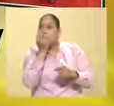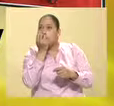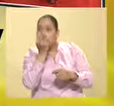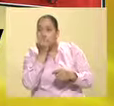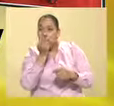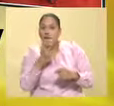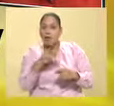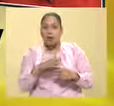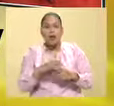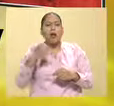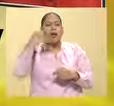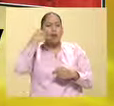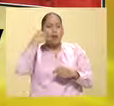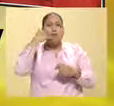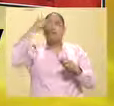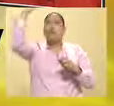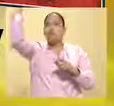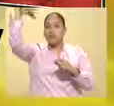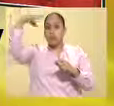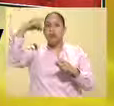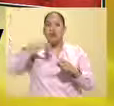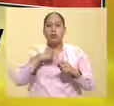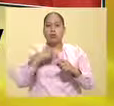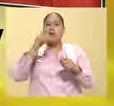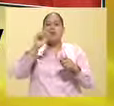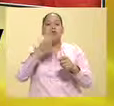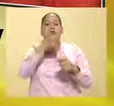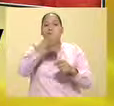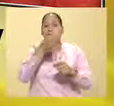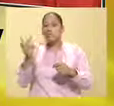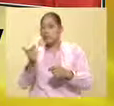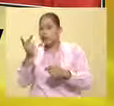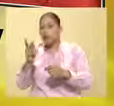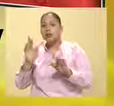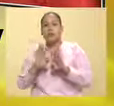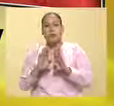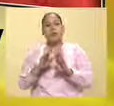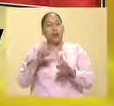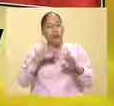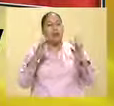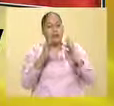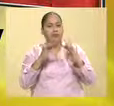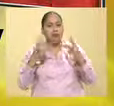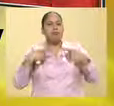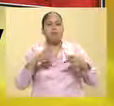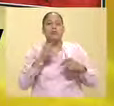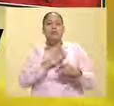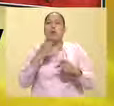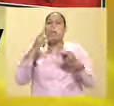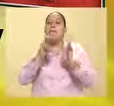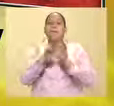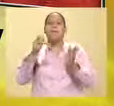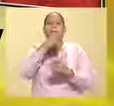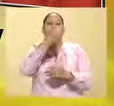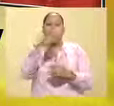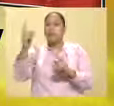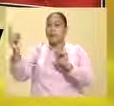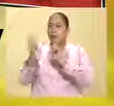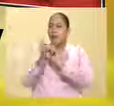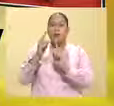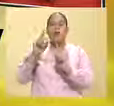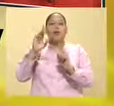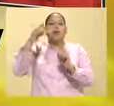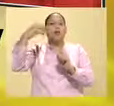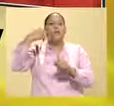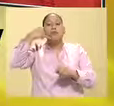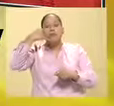por teléfono satelital tuve muchas entrevistas y era mi manera de comunicarme sólo hablaba con los que me hablaban hacía